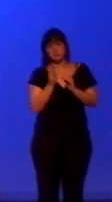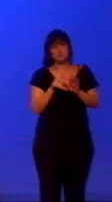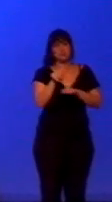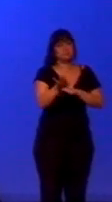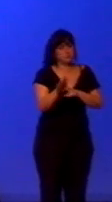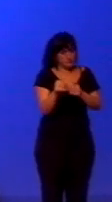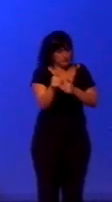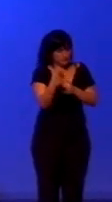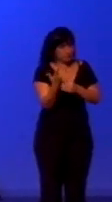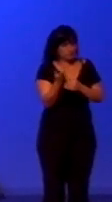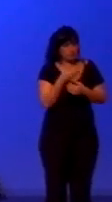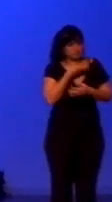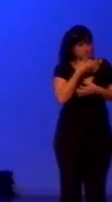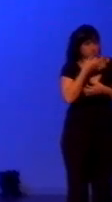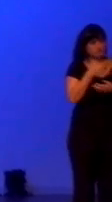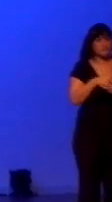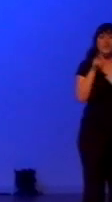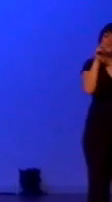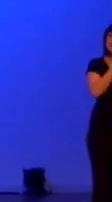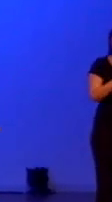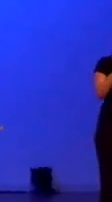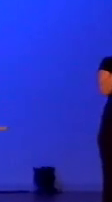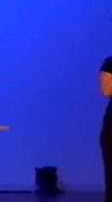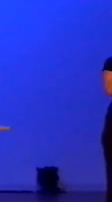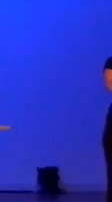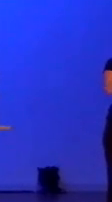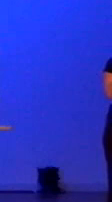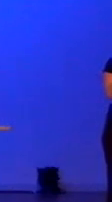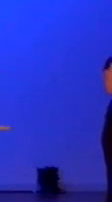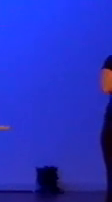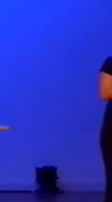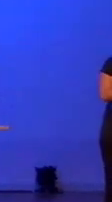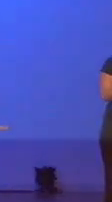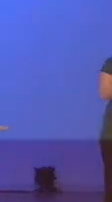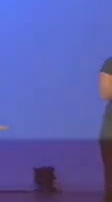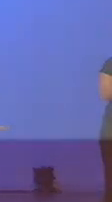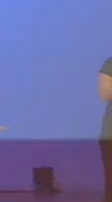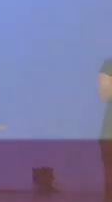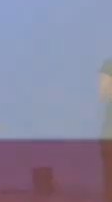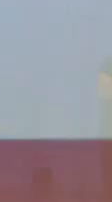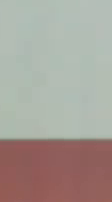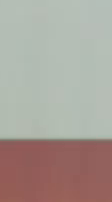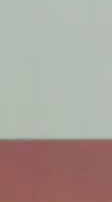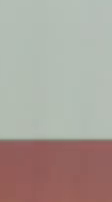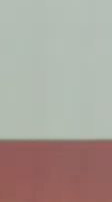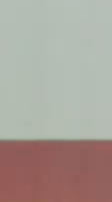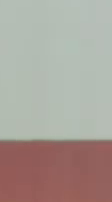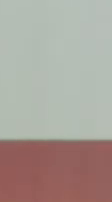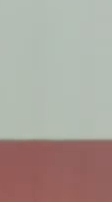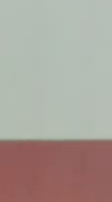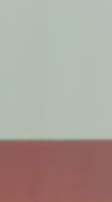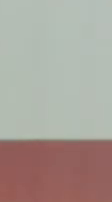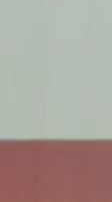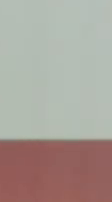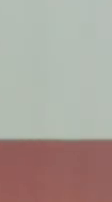la cuestión de la igualdad y de la no discriminación partiendo de la